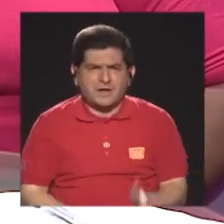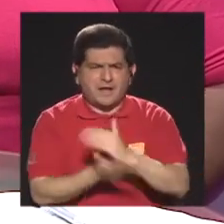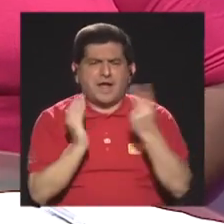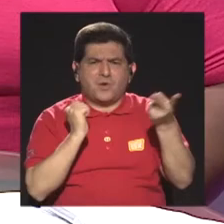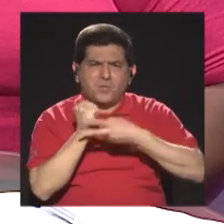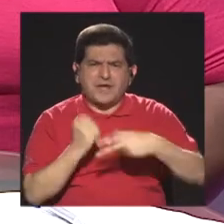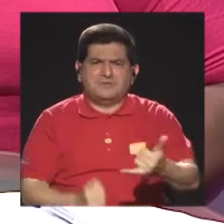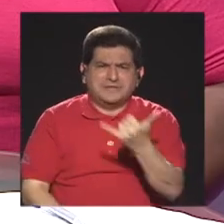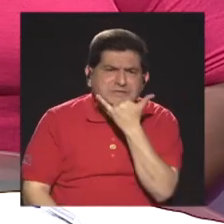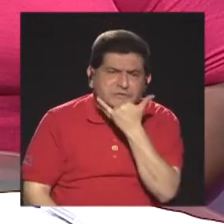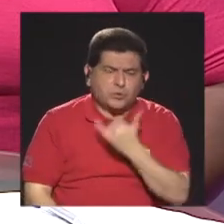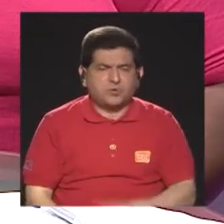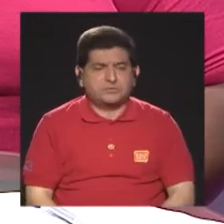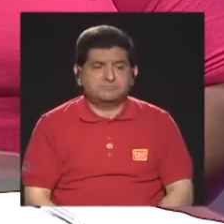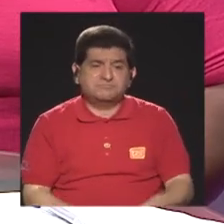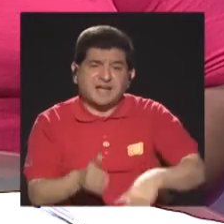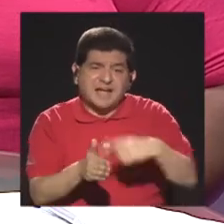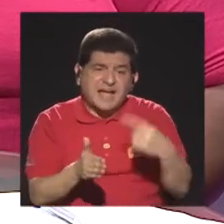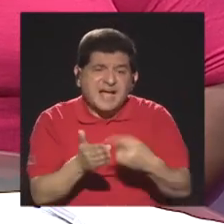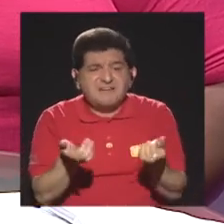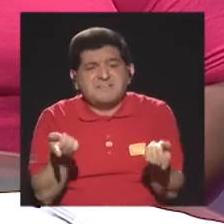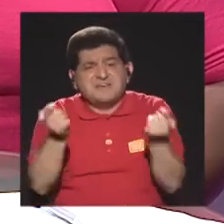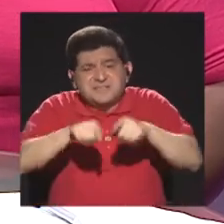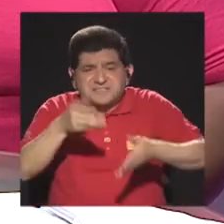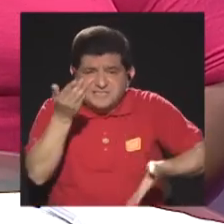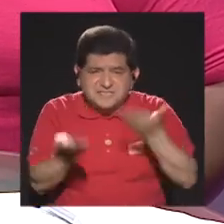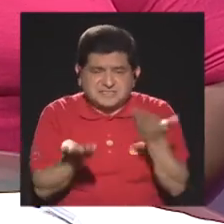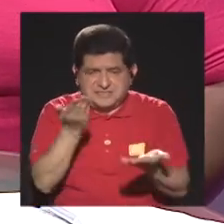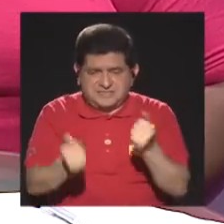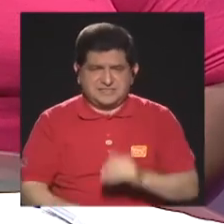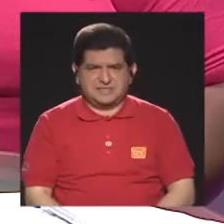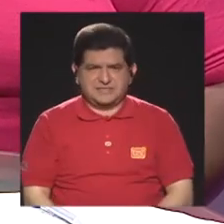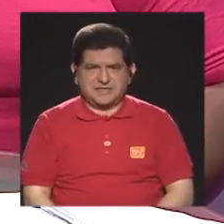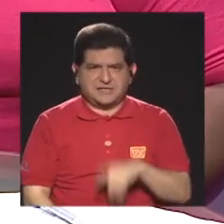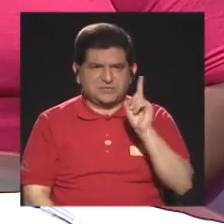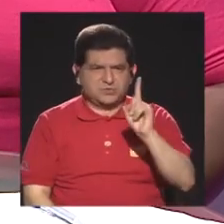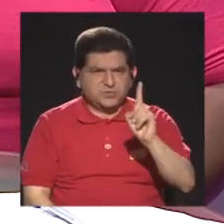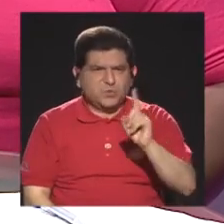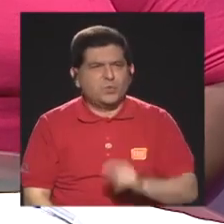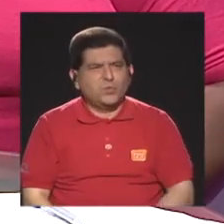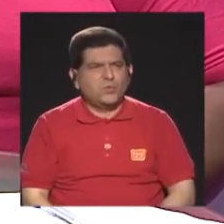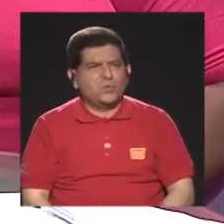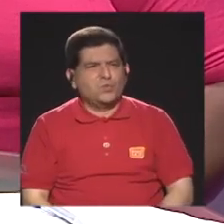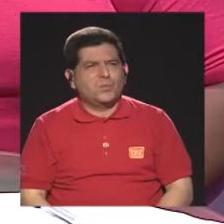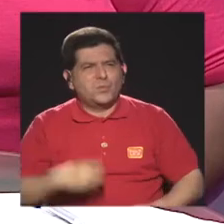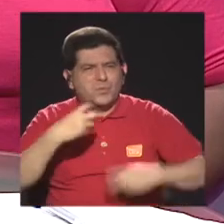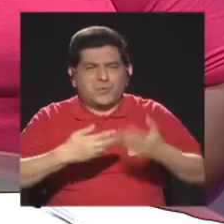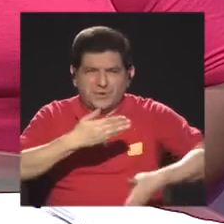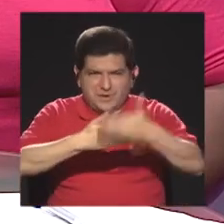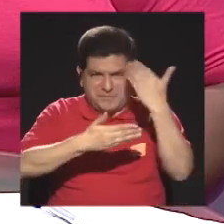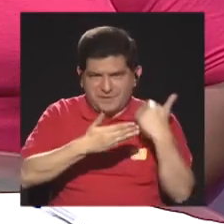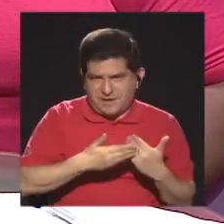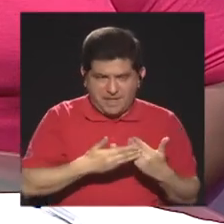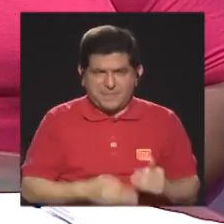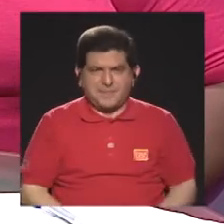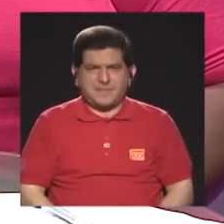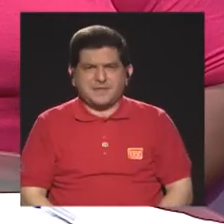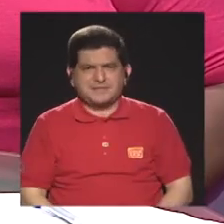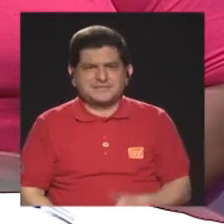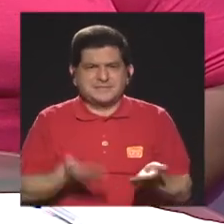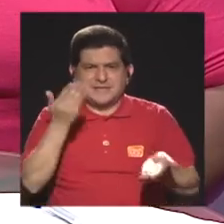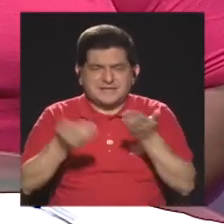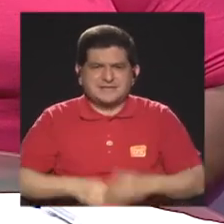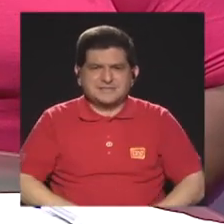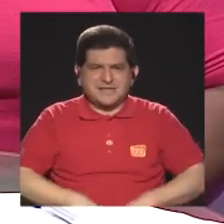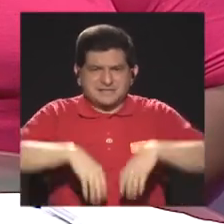falla? Bueno, a veces se da que tal vez por algún hueco... Bueno, antes teníamos el problema de muchos huequitos en lo que